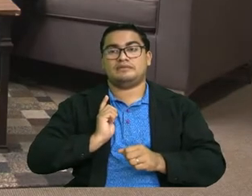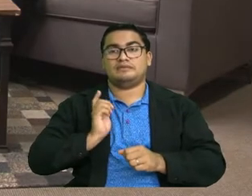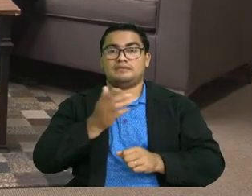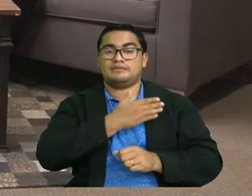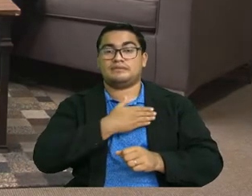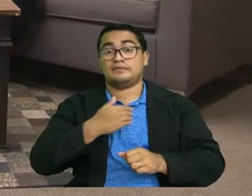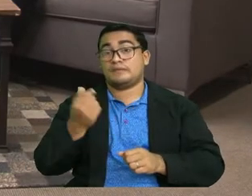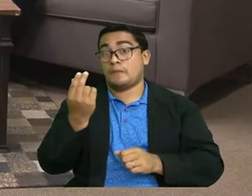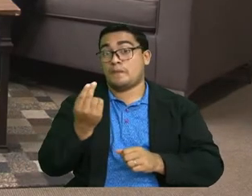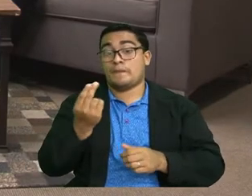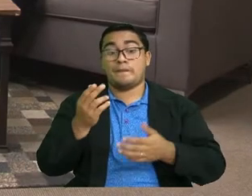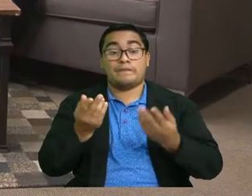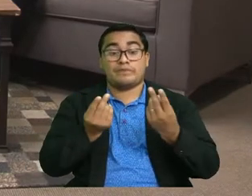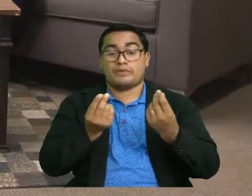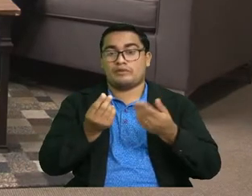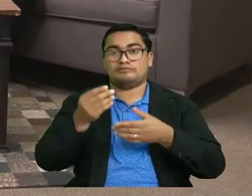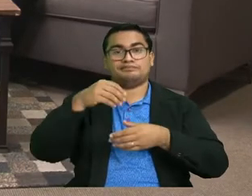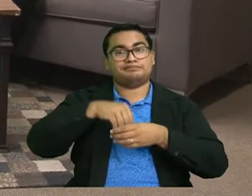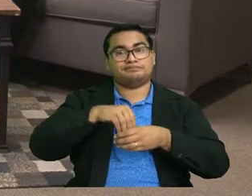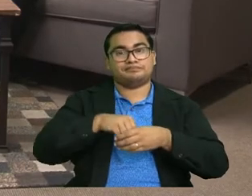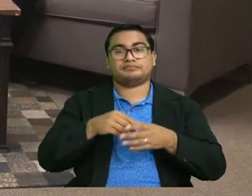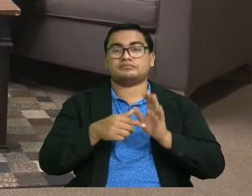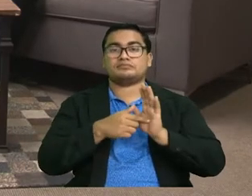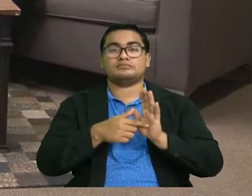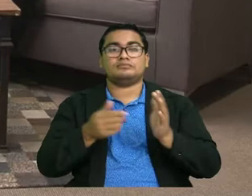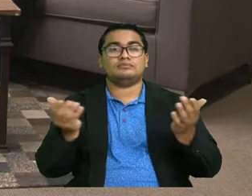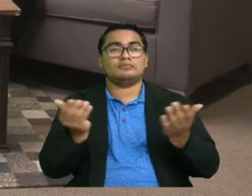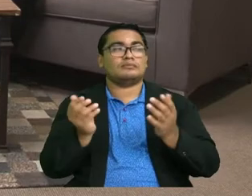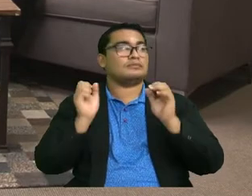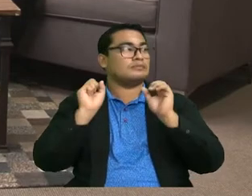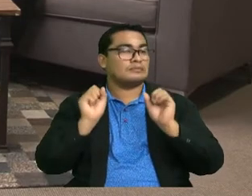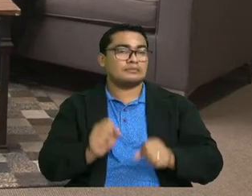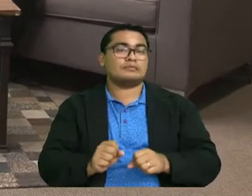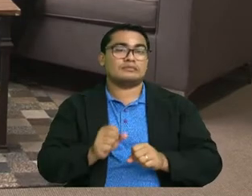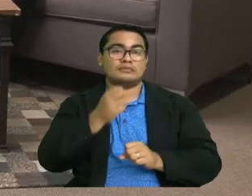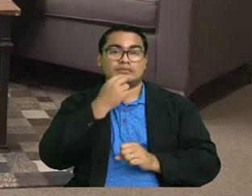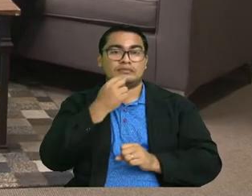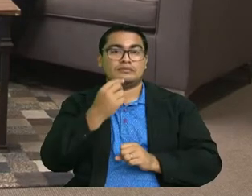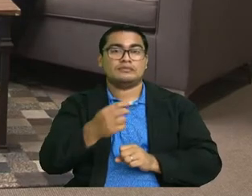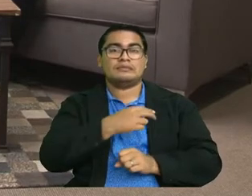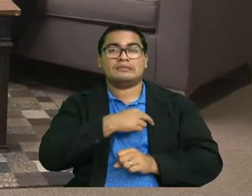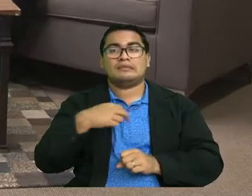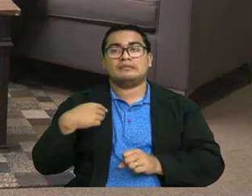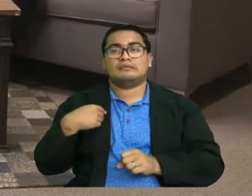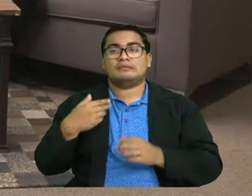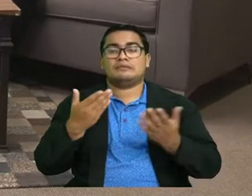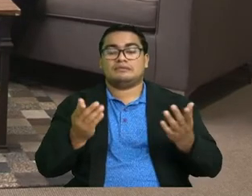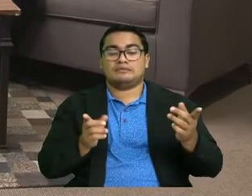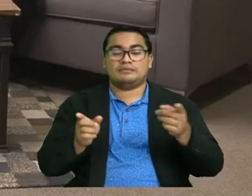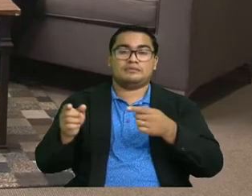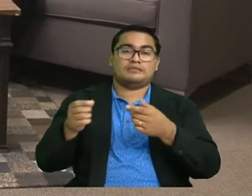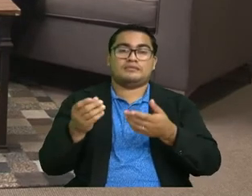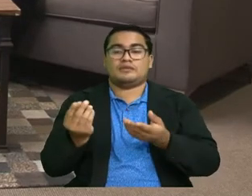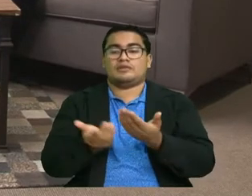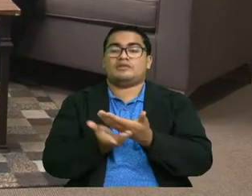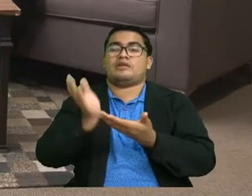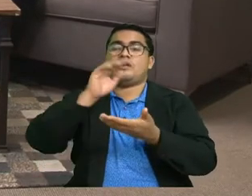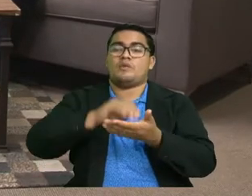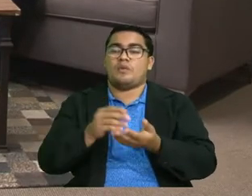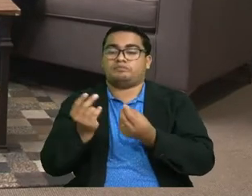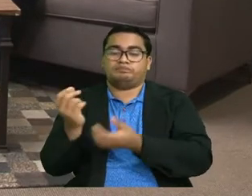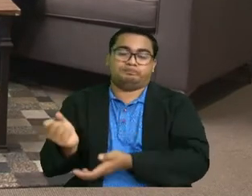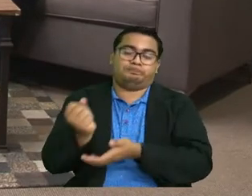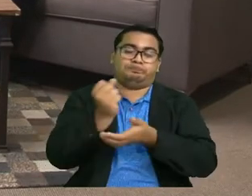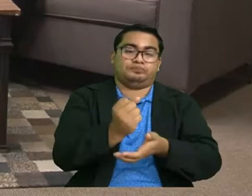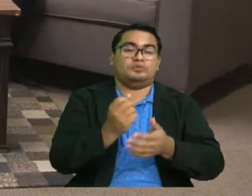mejor uso de las utilidades, por ejemplo. Cómo pueden desarrollar una estrategia de reinversión para ampliar su